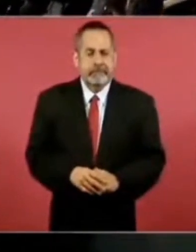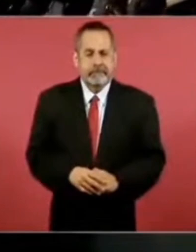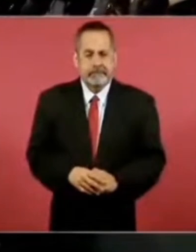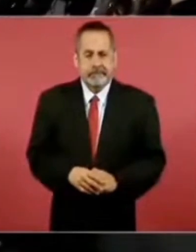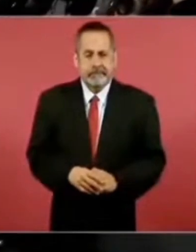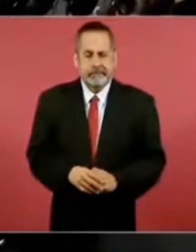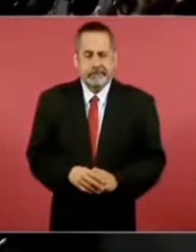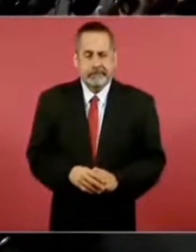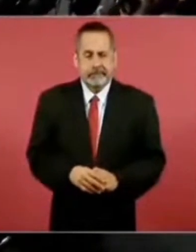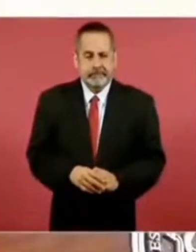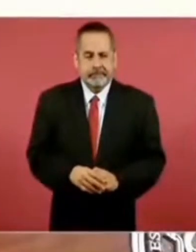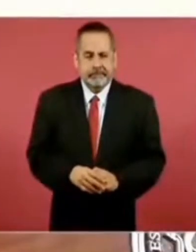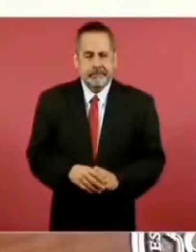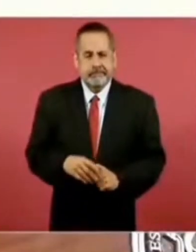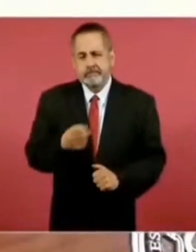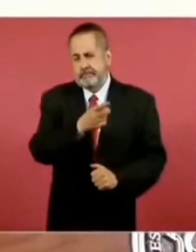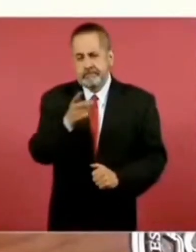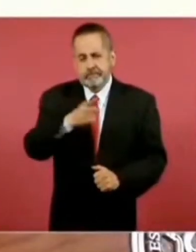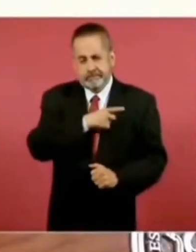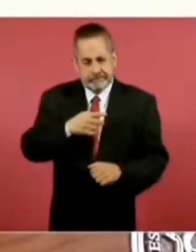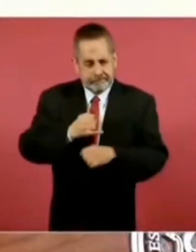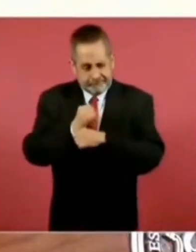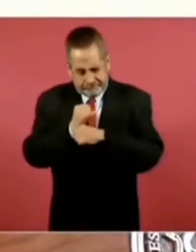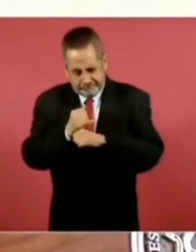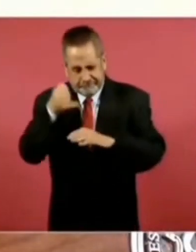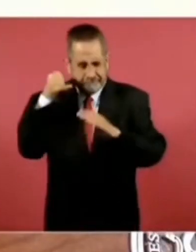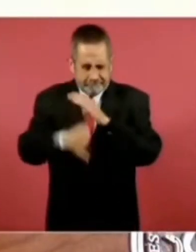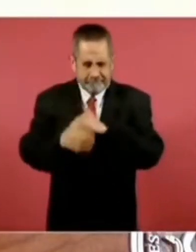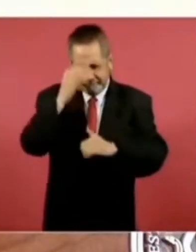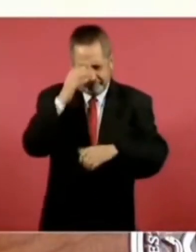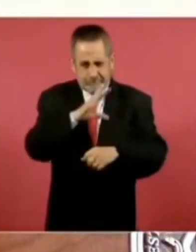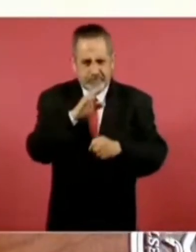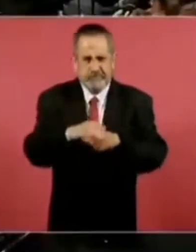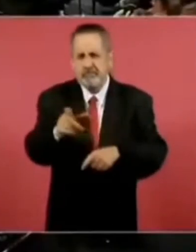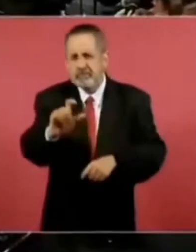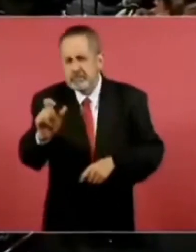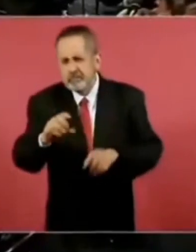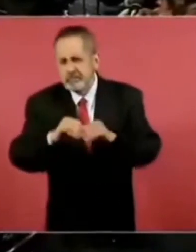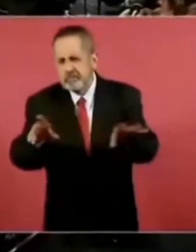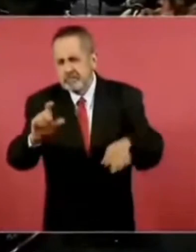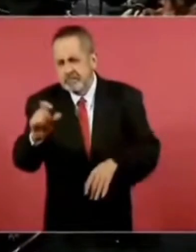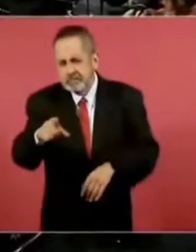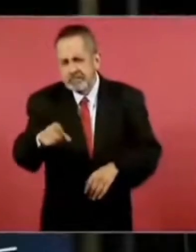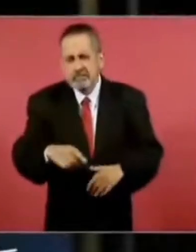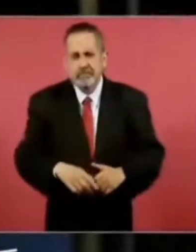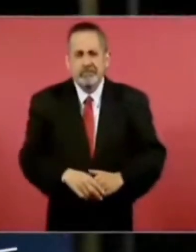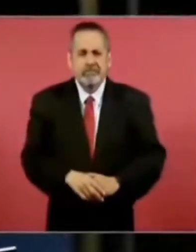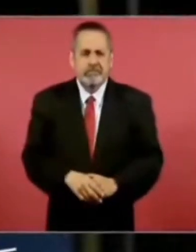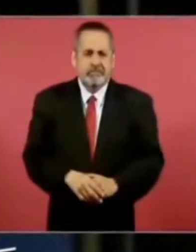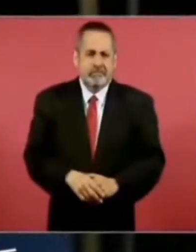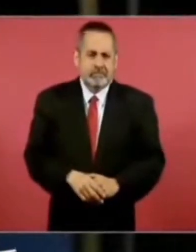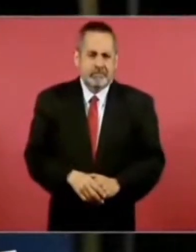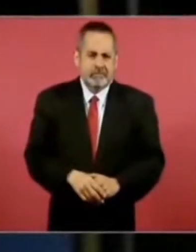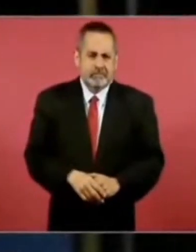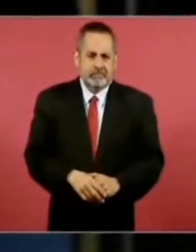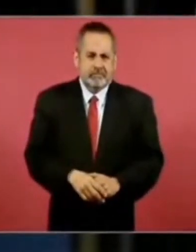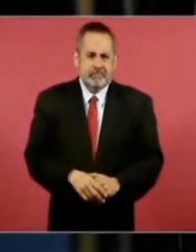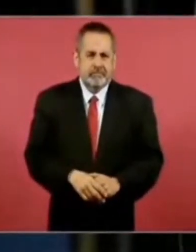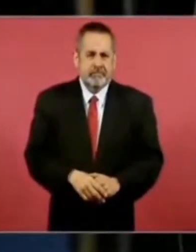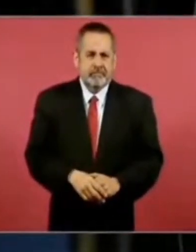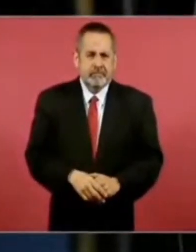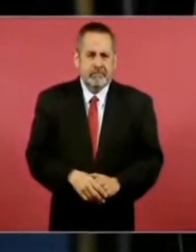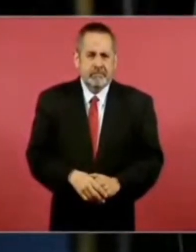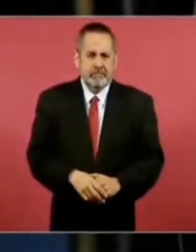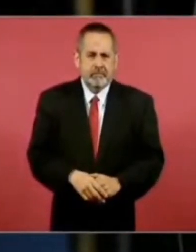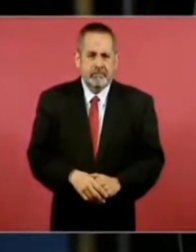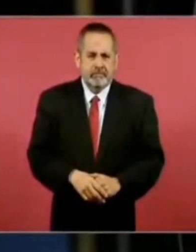se tiene que conocer a fondo. Vamos a esperar. ¿Cuándo dieron a conocer eso? Ayer. Ayer en la noche.